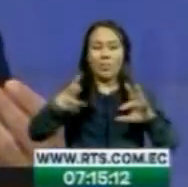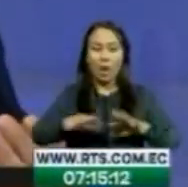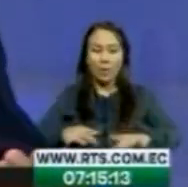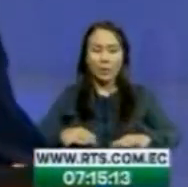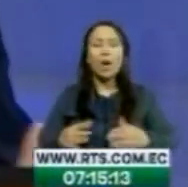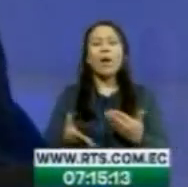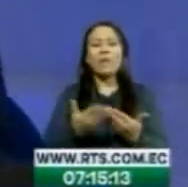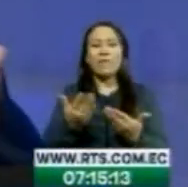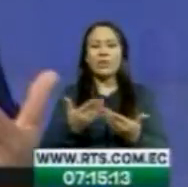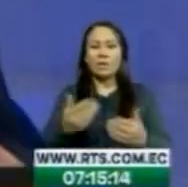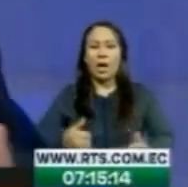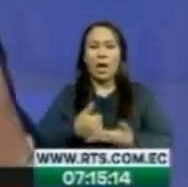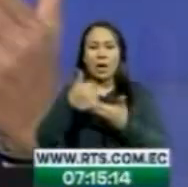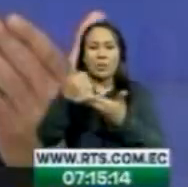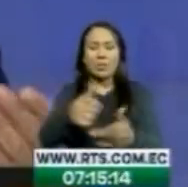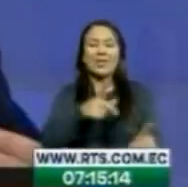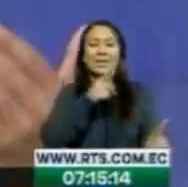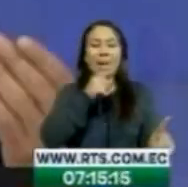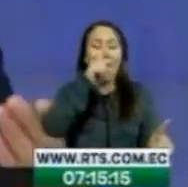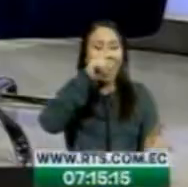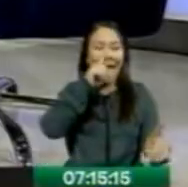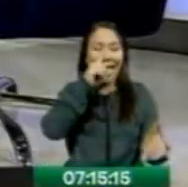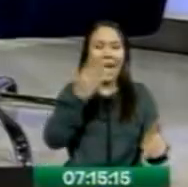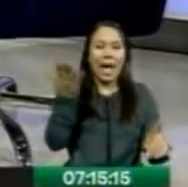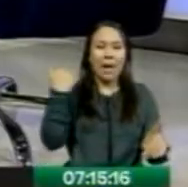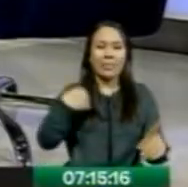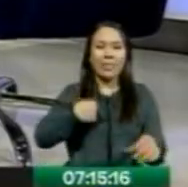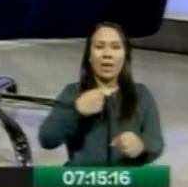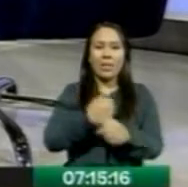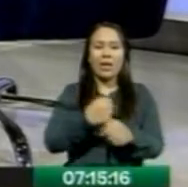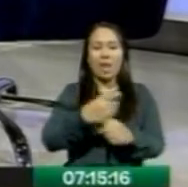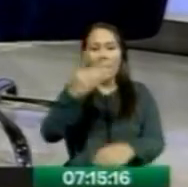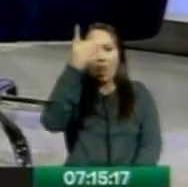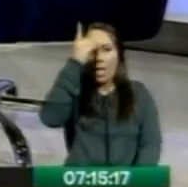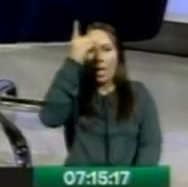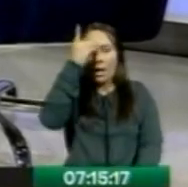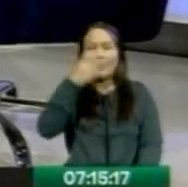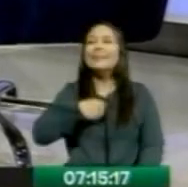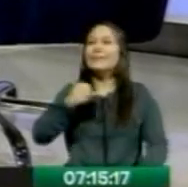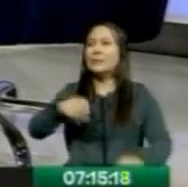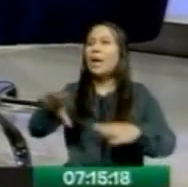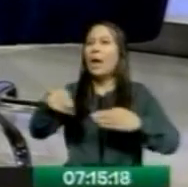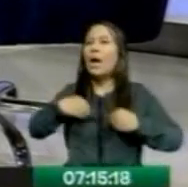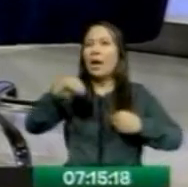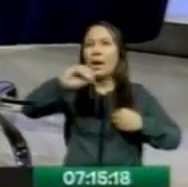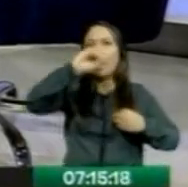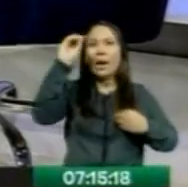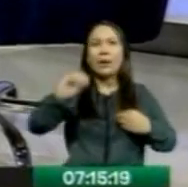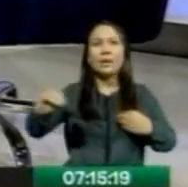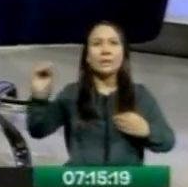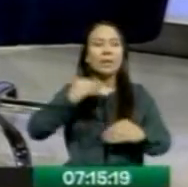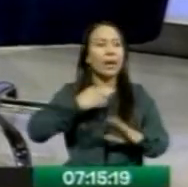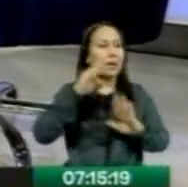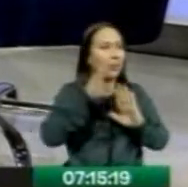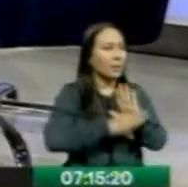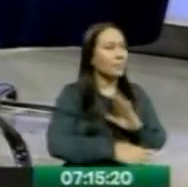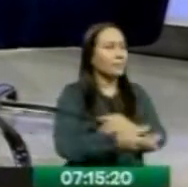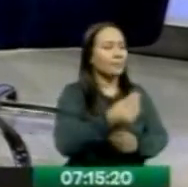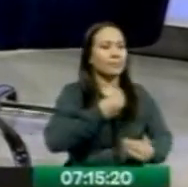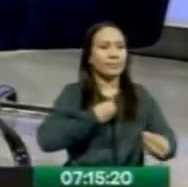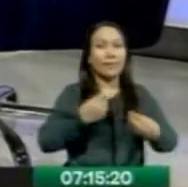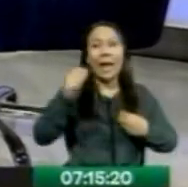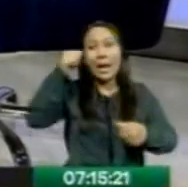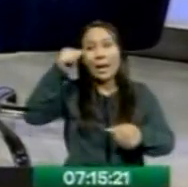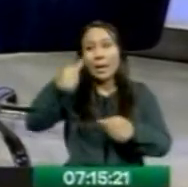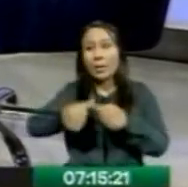las facilidades a los empleadores que estaban dispuestos a beneficiarse de la reducción de multas, intereses y recargos. Recordemos